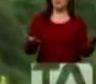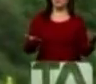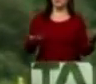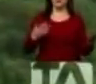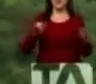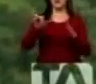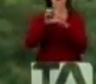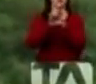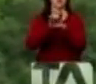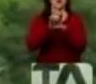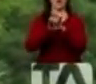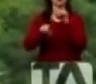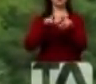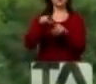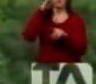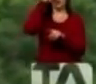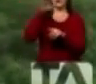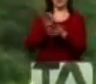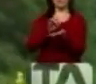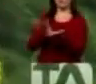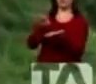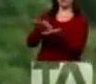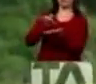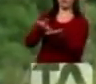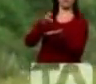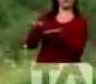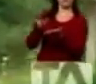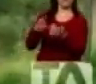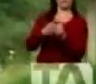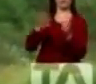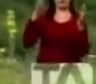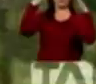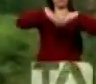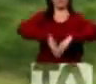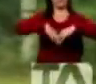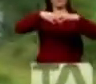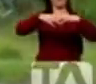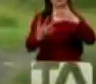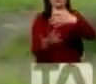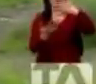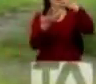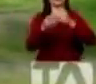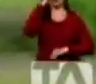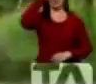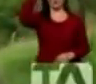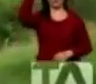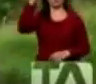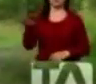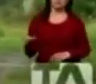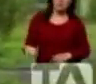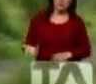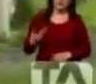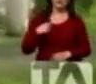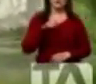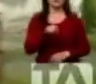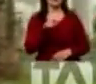les ha botado algunas veces, se ha quemado eso, se ha llevado tractores y todo eso, pero siguen viniendo. O sea, quisiera que la policía venga y no ponga